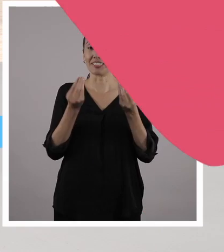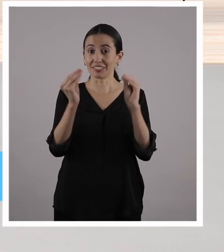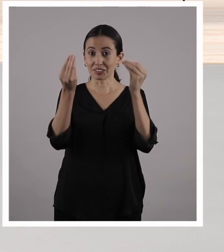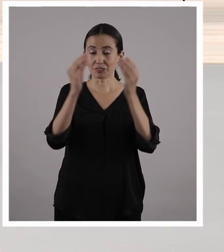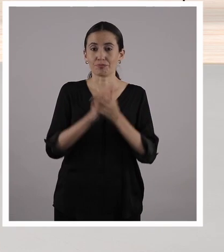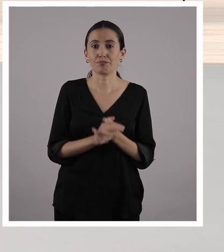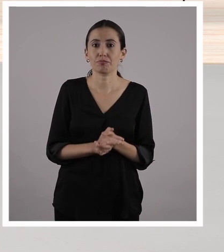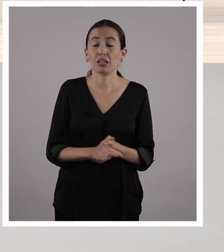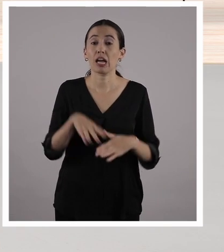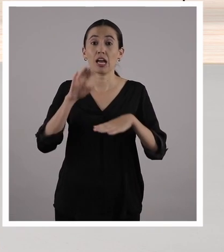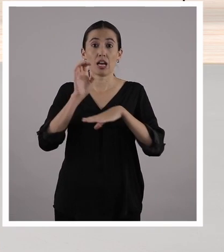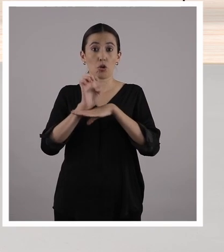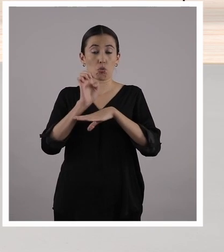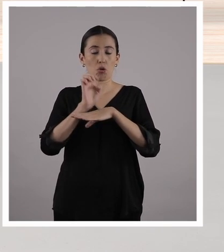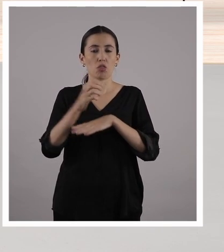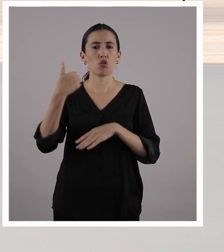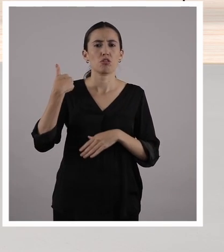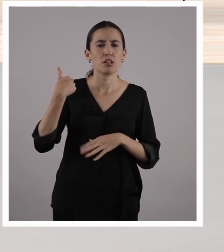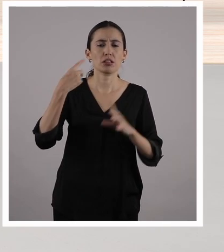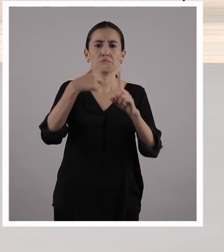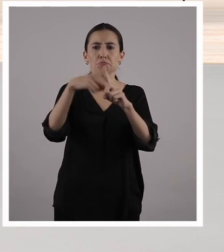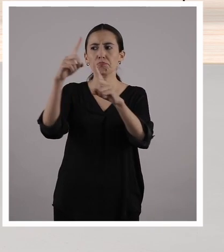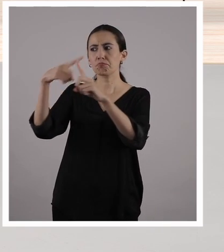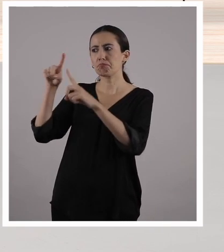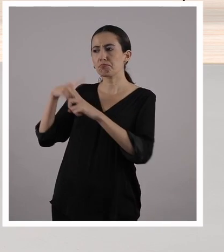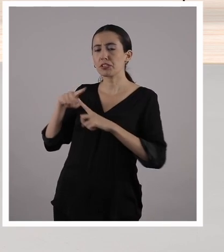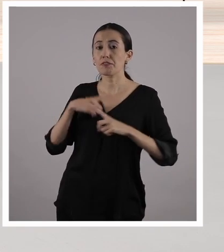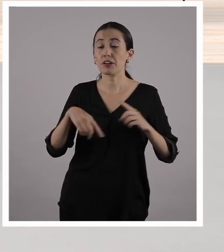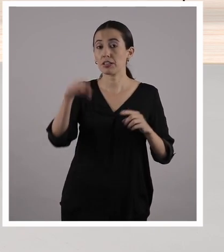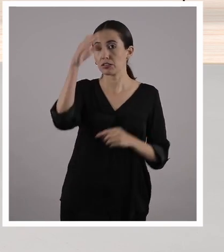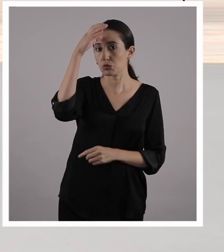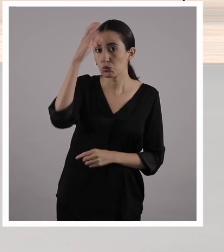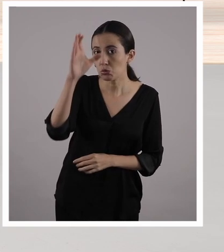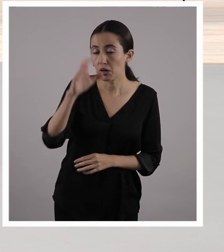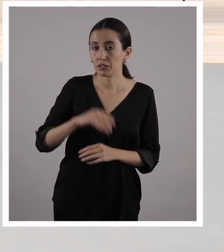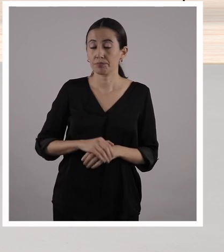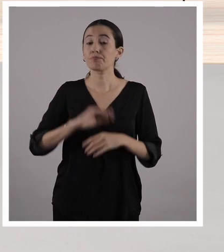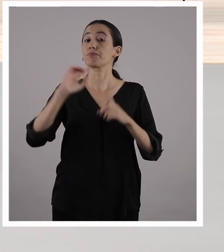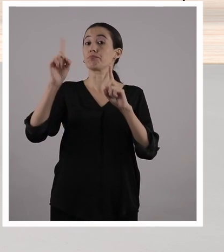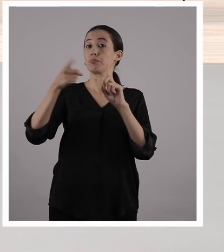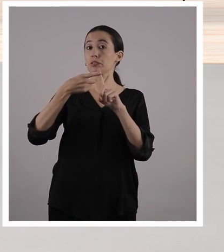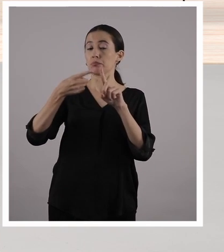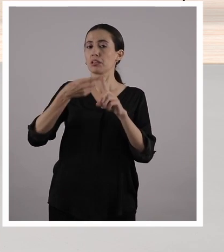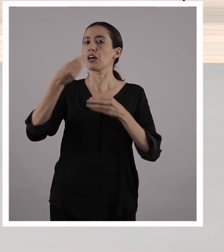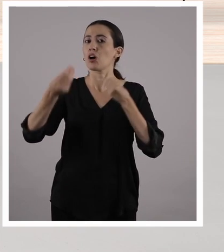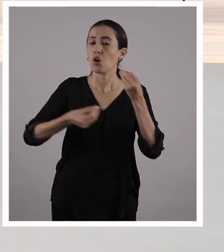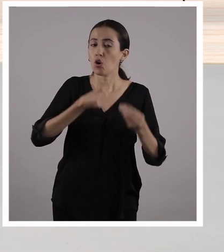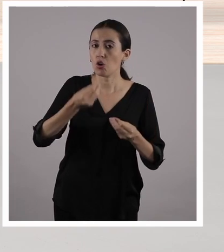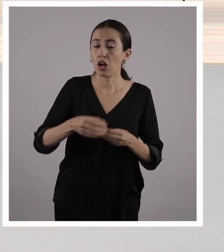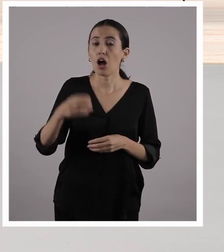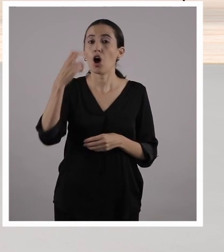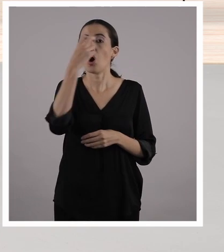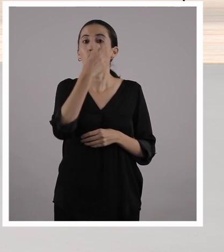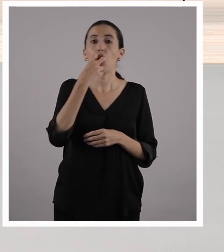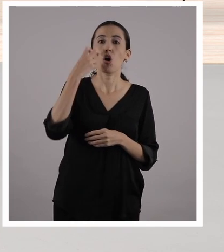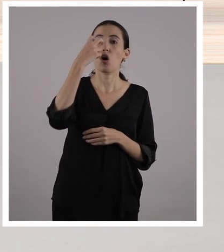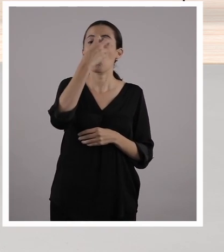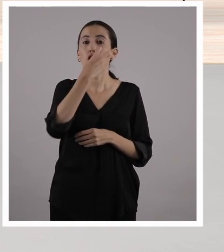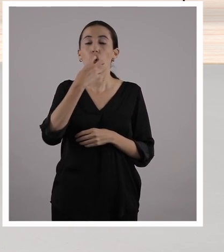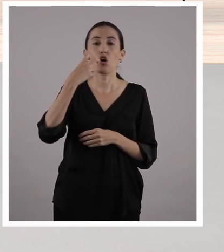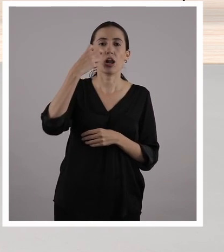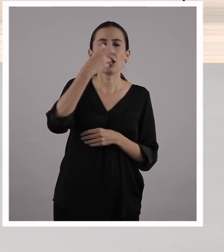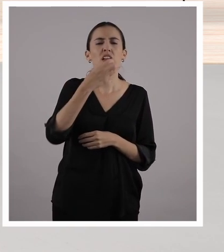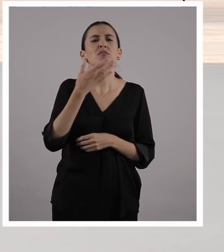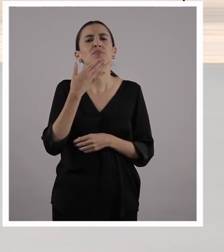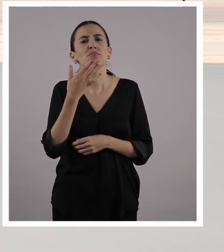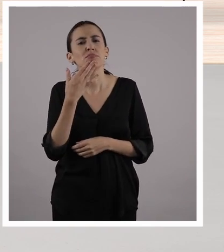Chicos y chicas, nuestro país se caracteriza por tener diversas manifestaciones culturales. Una de esas es la oralidad. Mediante